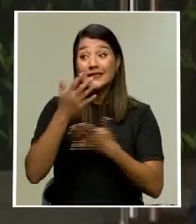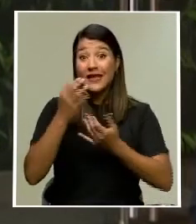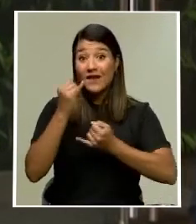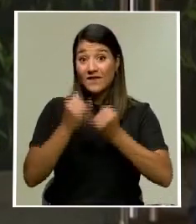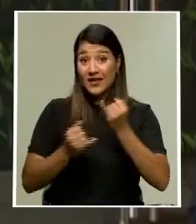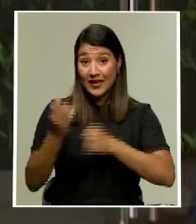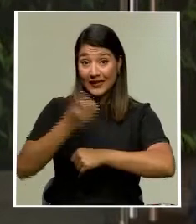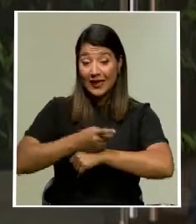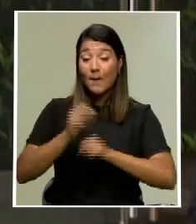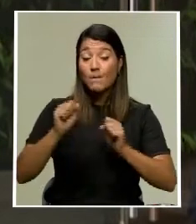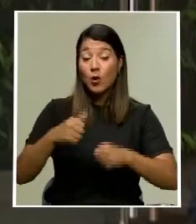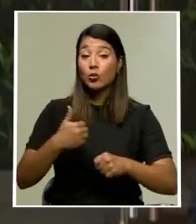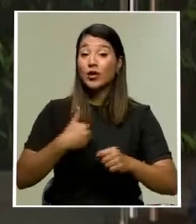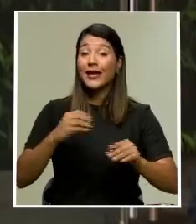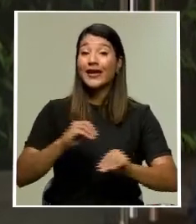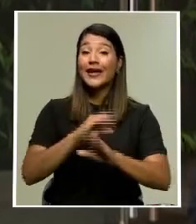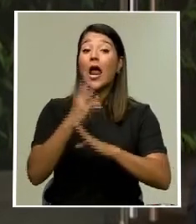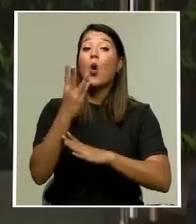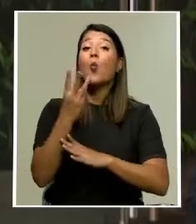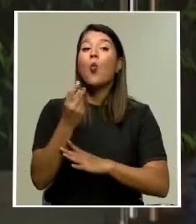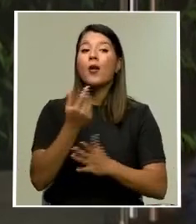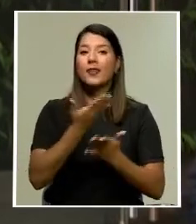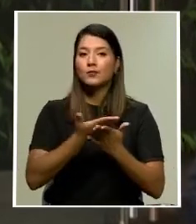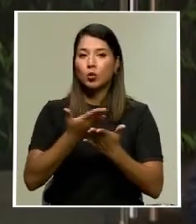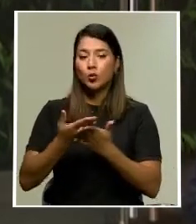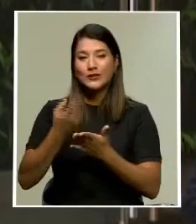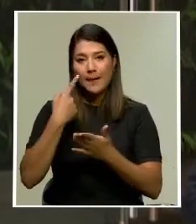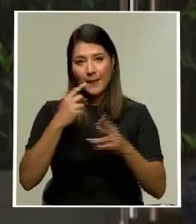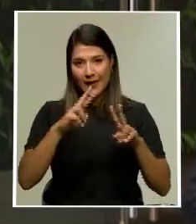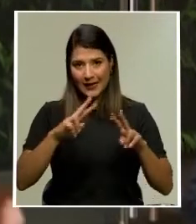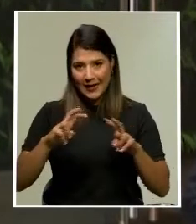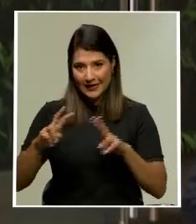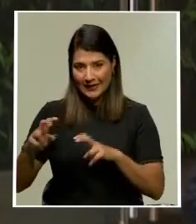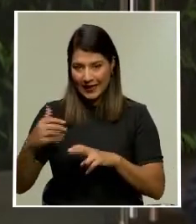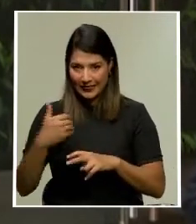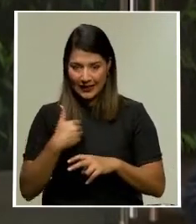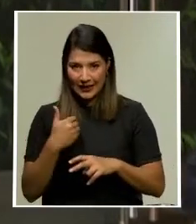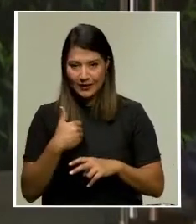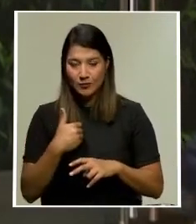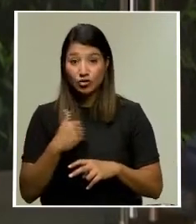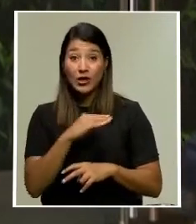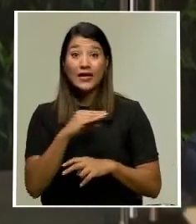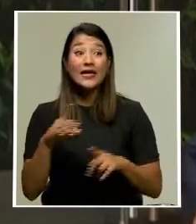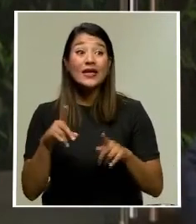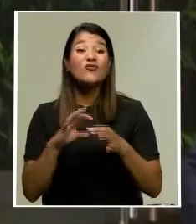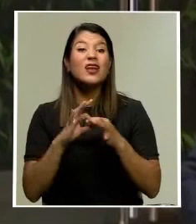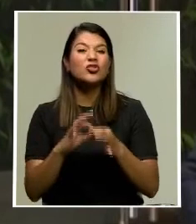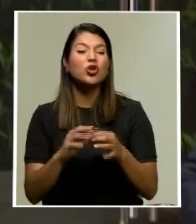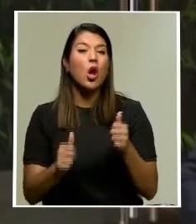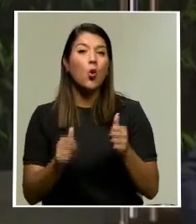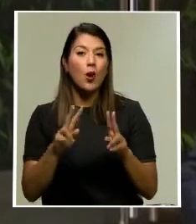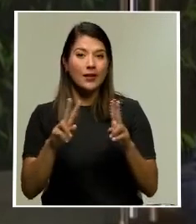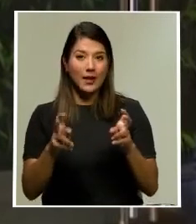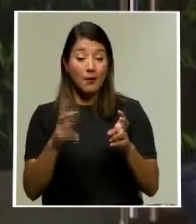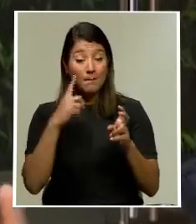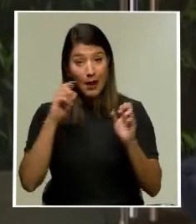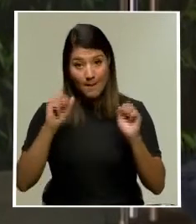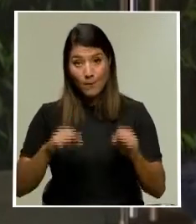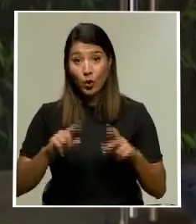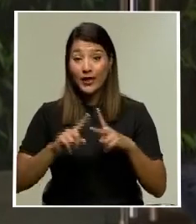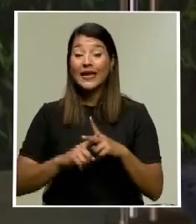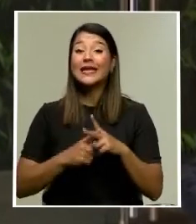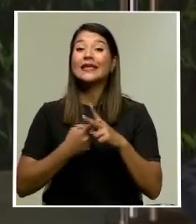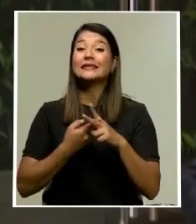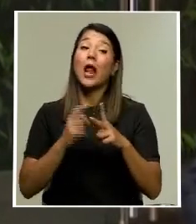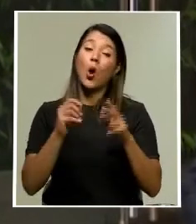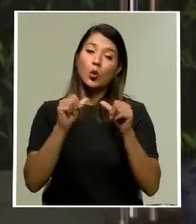día tendremos claridad cuántas son, cuál es esa cantidad de mociones y sobre qué temas, para iniciar o